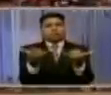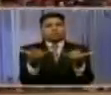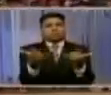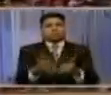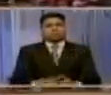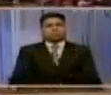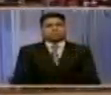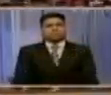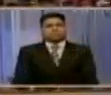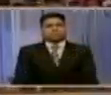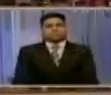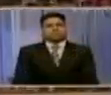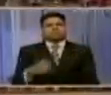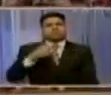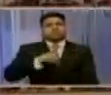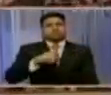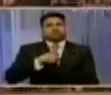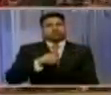yo